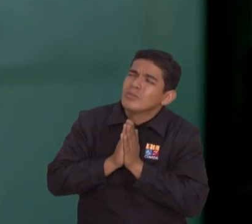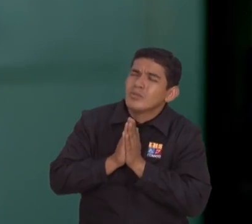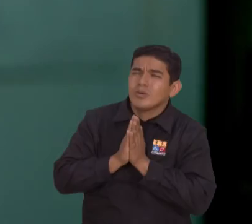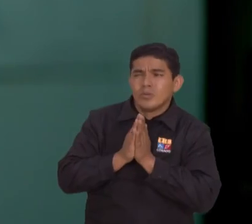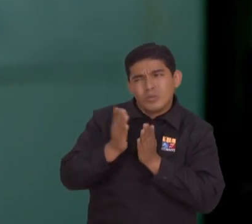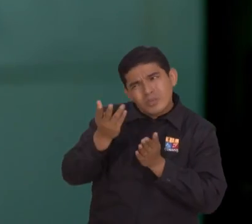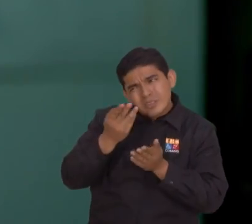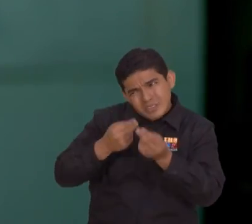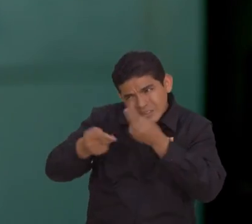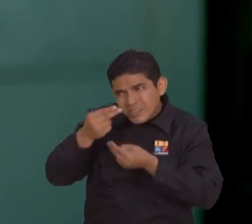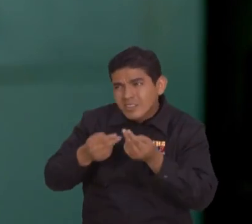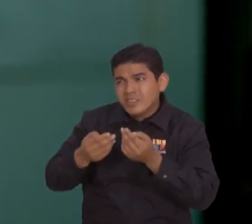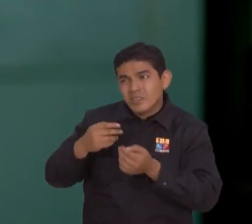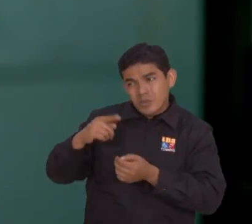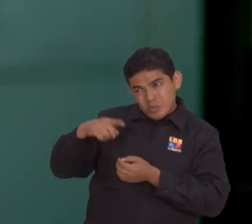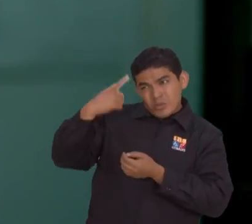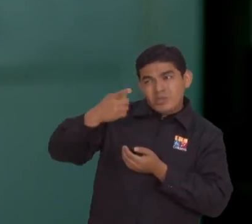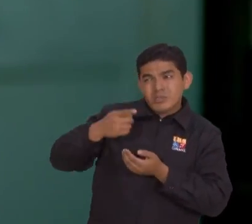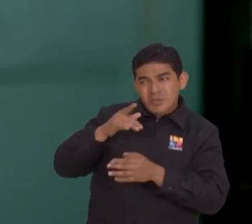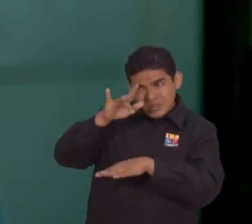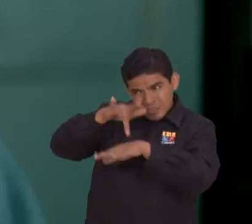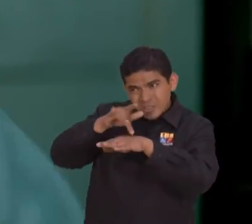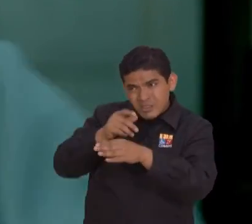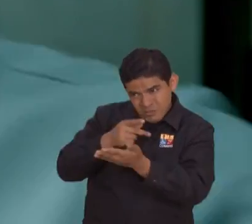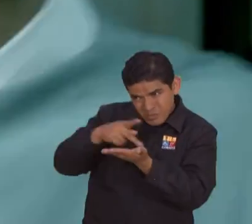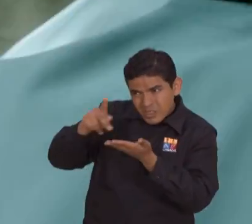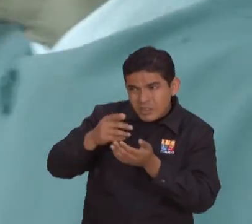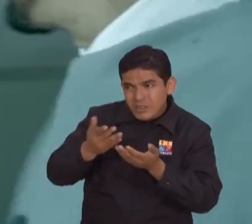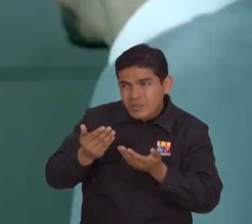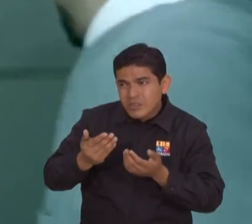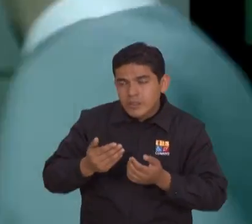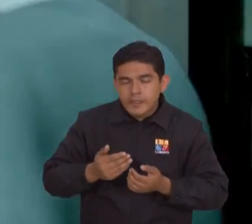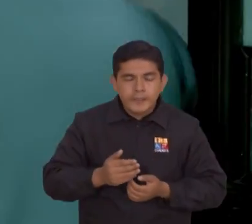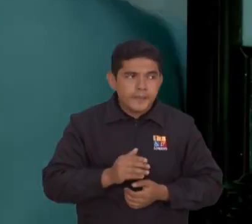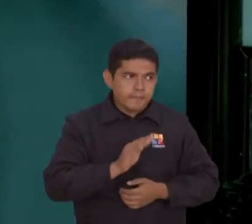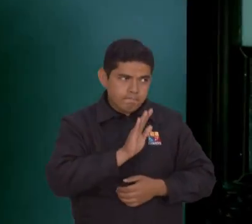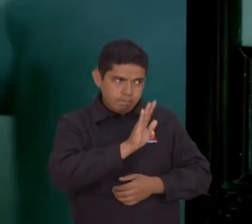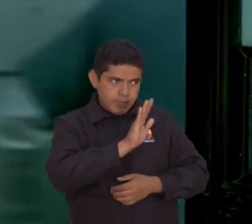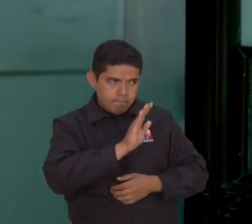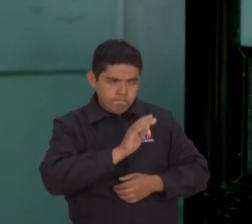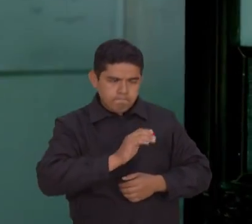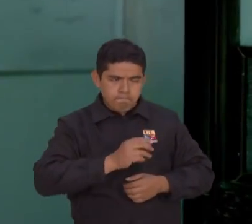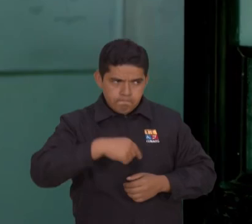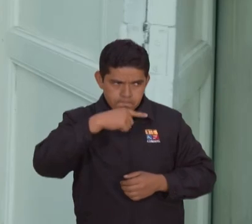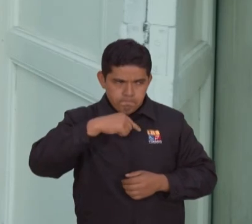vender y yo se las pago la próxima cita. Espera un rato.